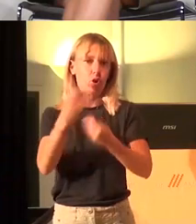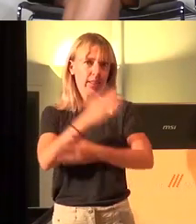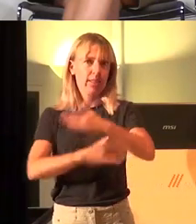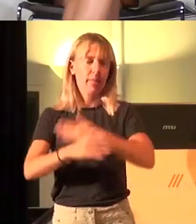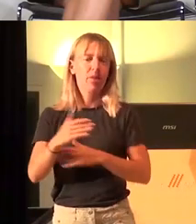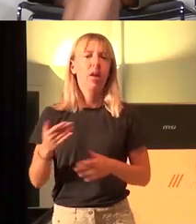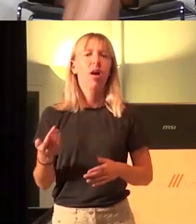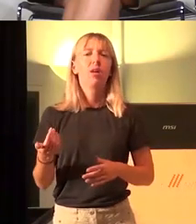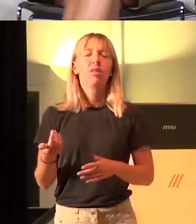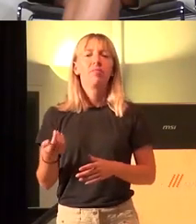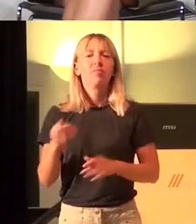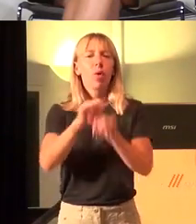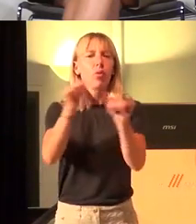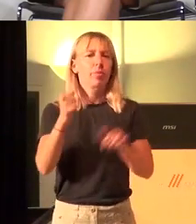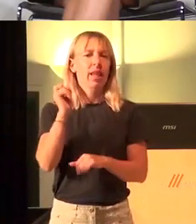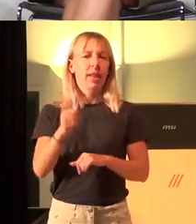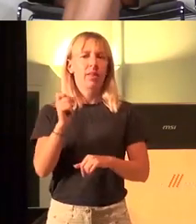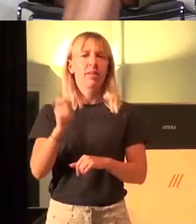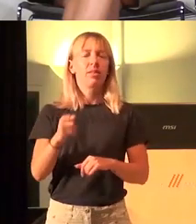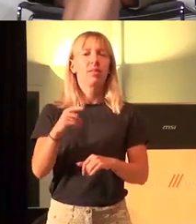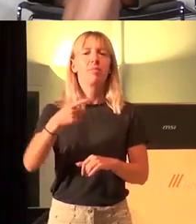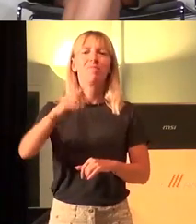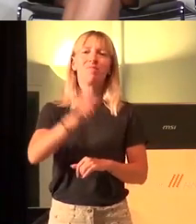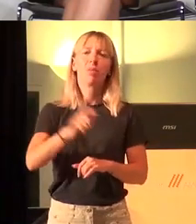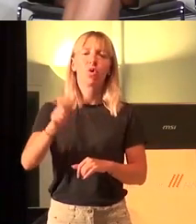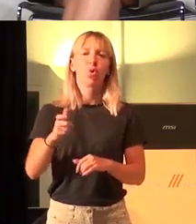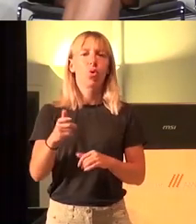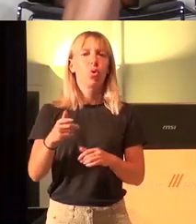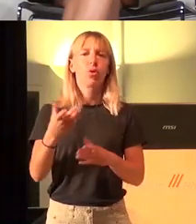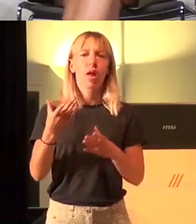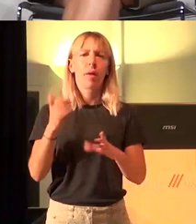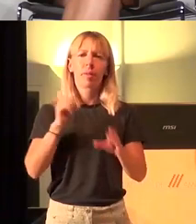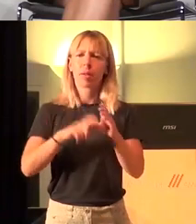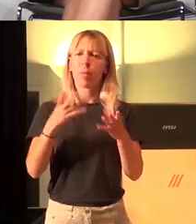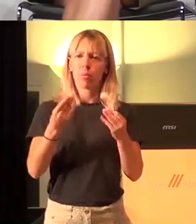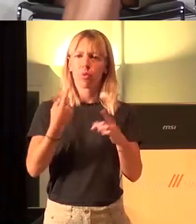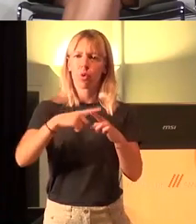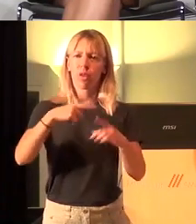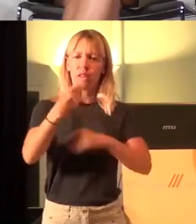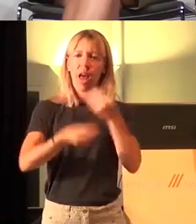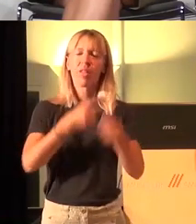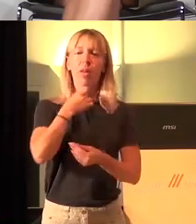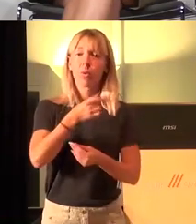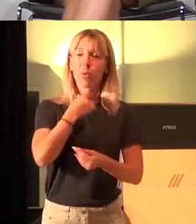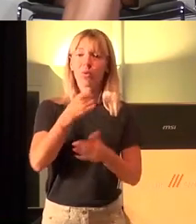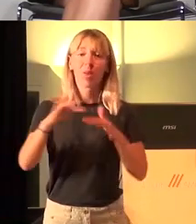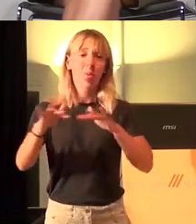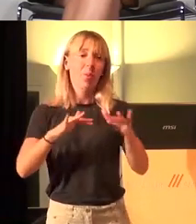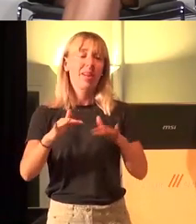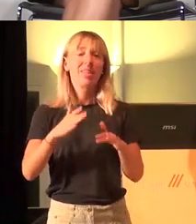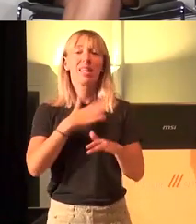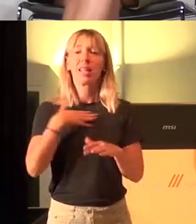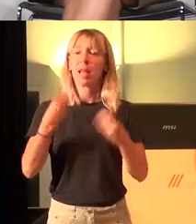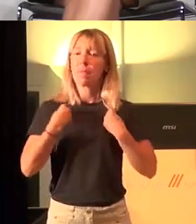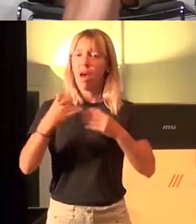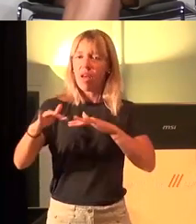deporte, de manera regular suele ser gente con mucha implicación en lo que hace y que le gusta moverse, que quiere tener